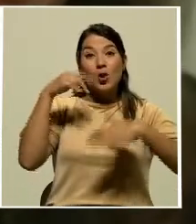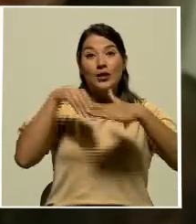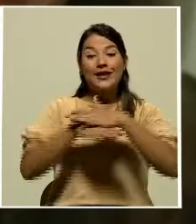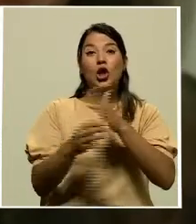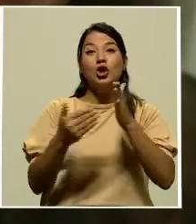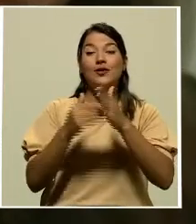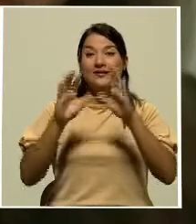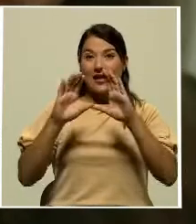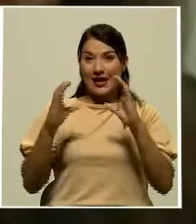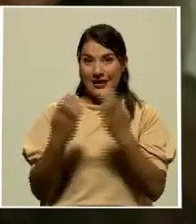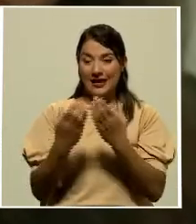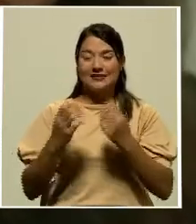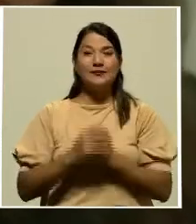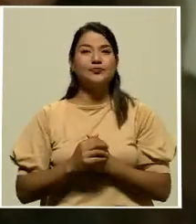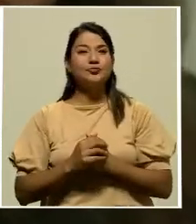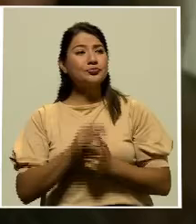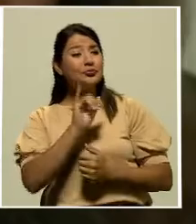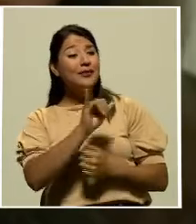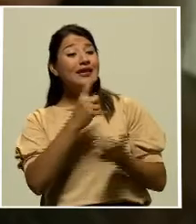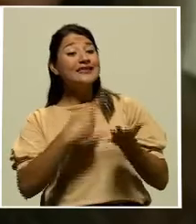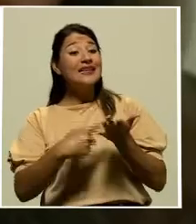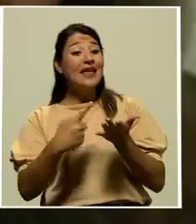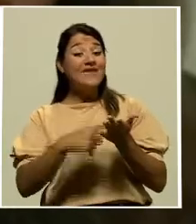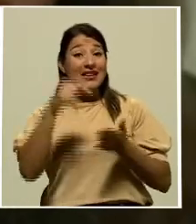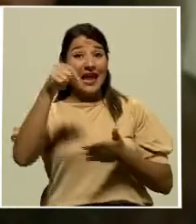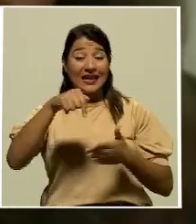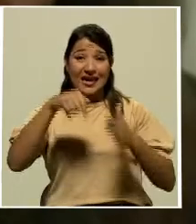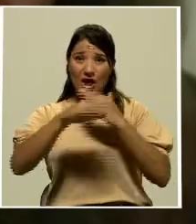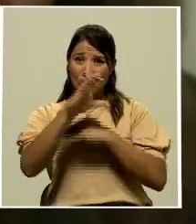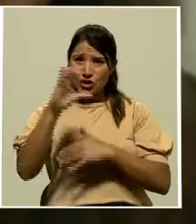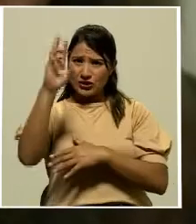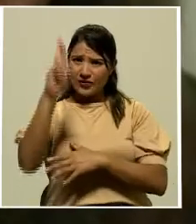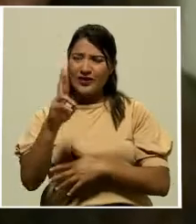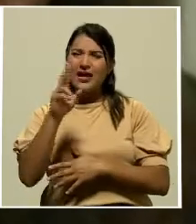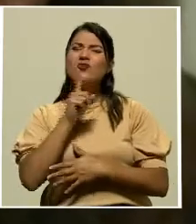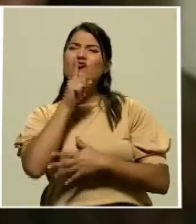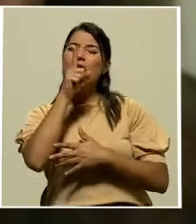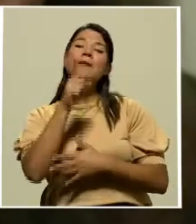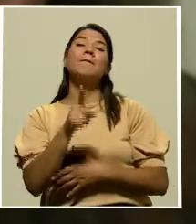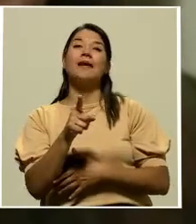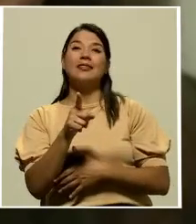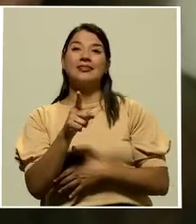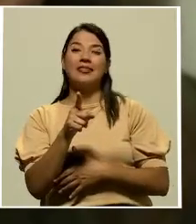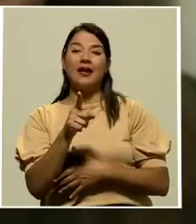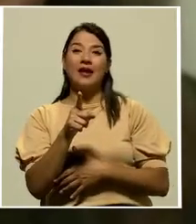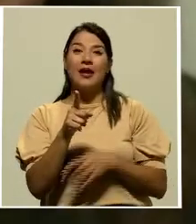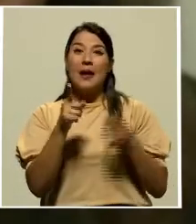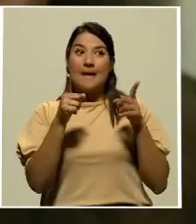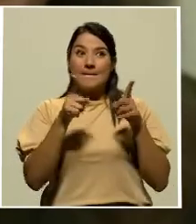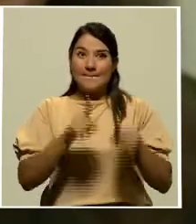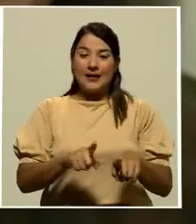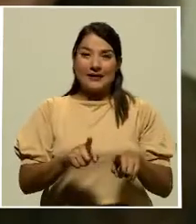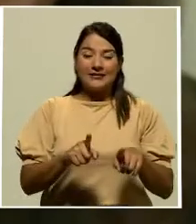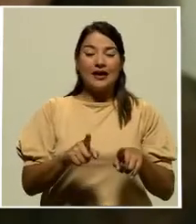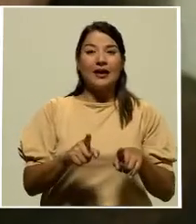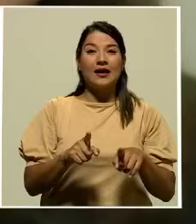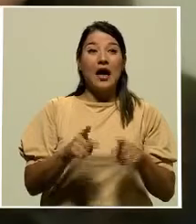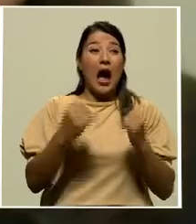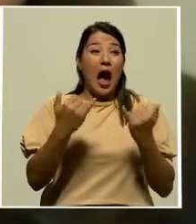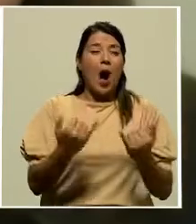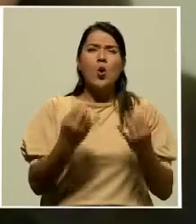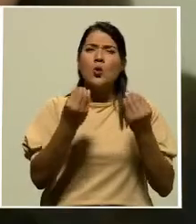mundo, porque este debate que está aquí en Costa Rica en realidad está ocurriendo, que es una de las características de esta época. Tenemos